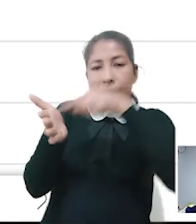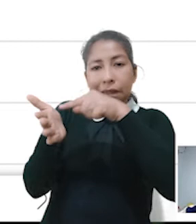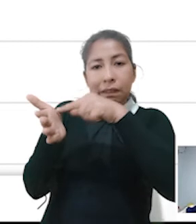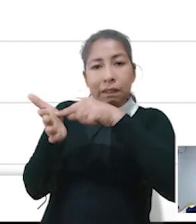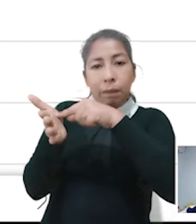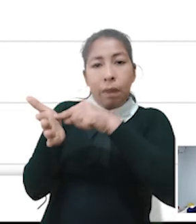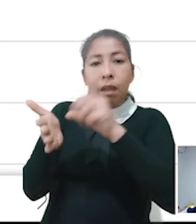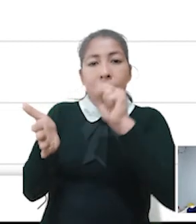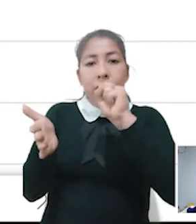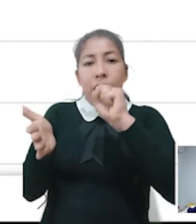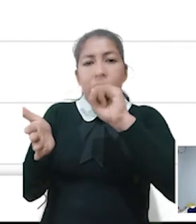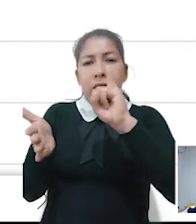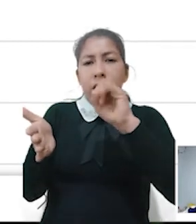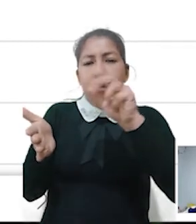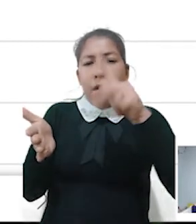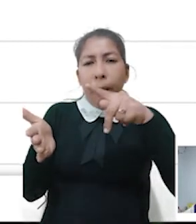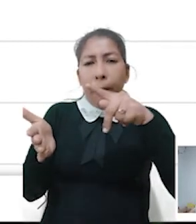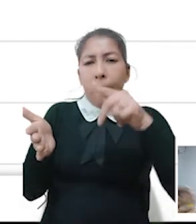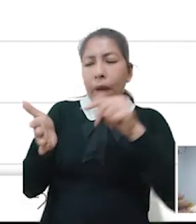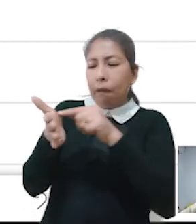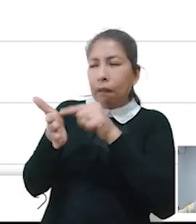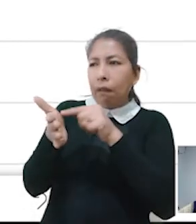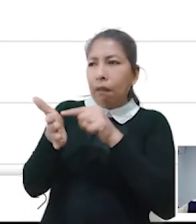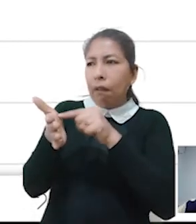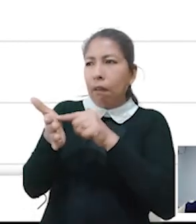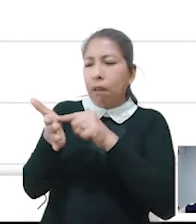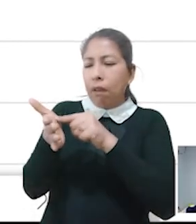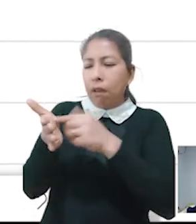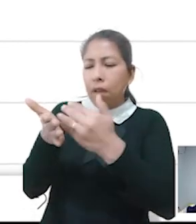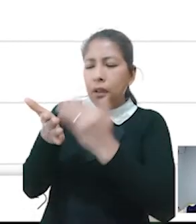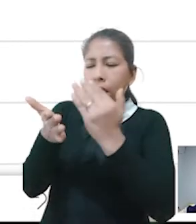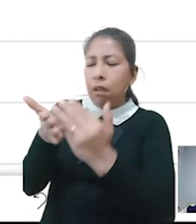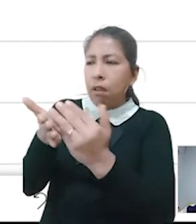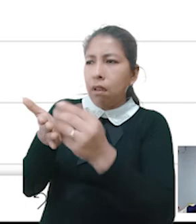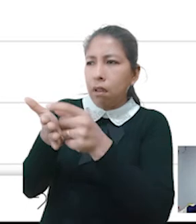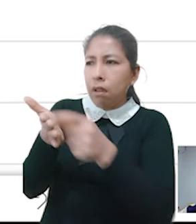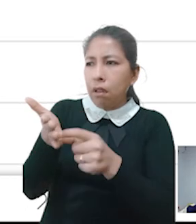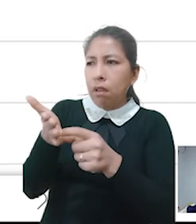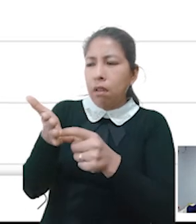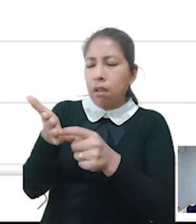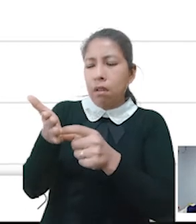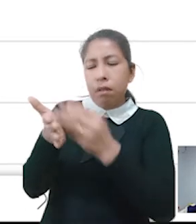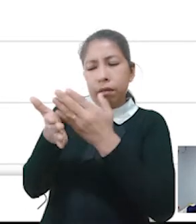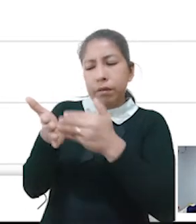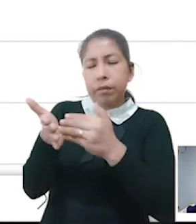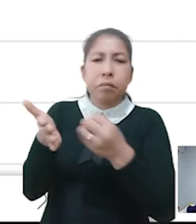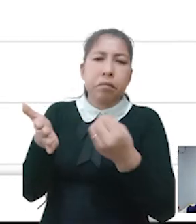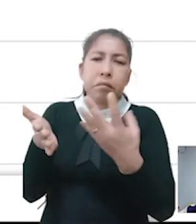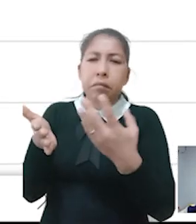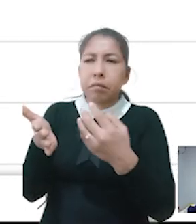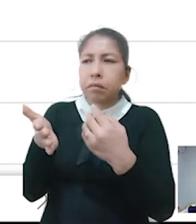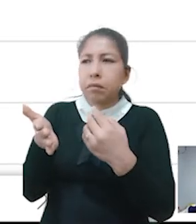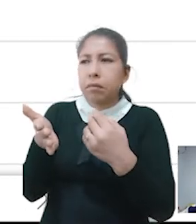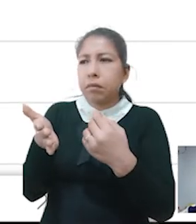la función tangente. Eso me permite un tangente a la menos 1 en la calculadora. Y dentro del paréntesis anoto la cantidad de la cual